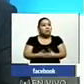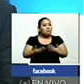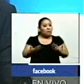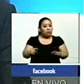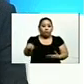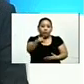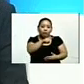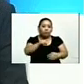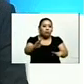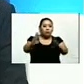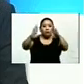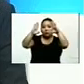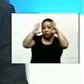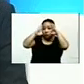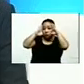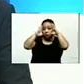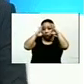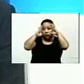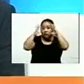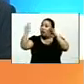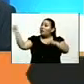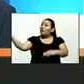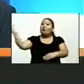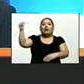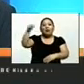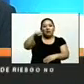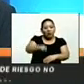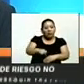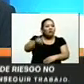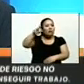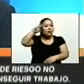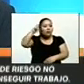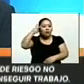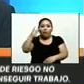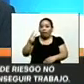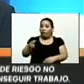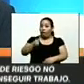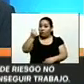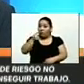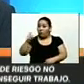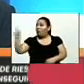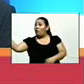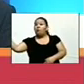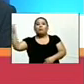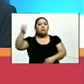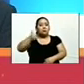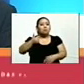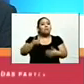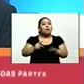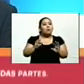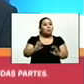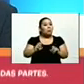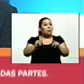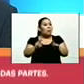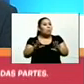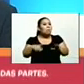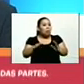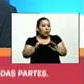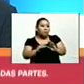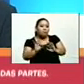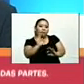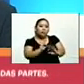Presten mucha atención al siguiente mensaje. Retornado. Regresar al país no es fácil, pero sí es una oportunidad para crecer en El